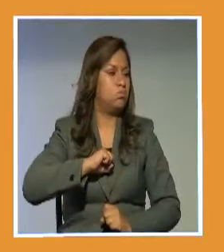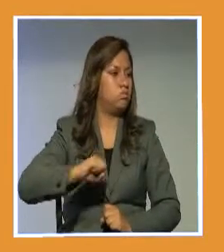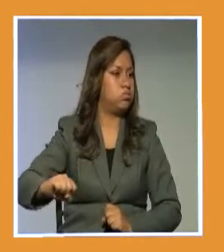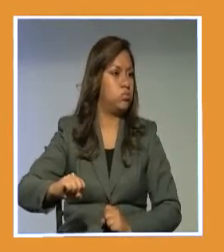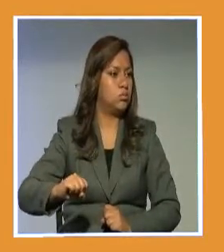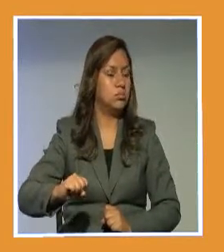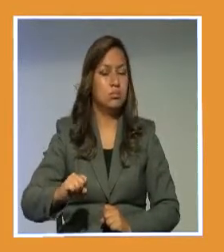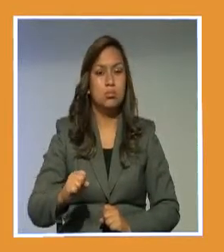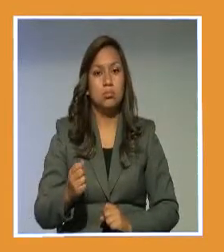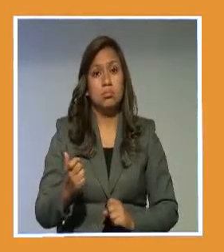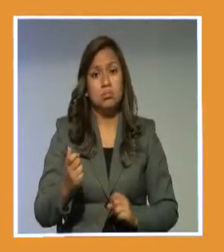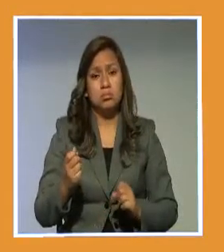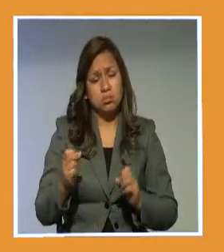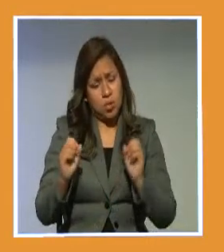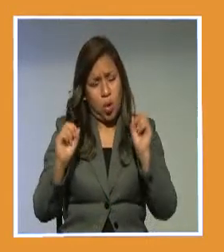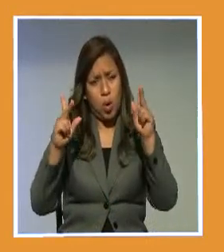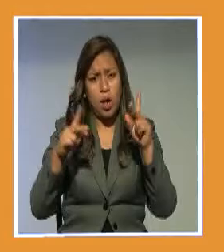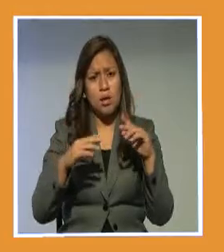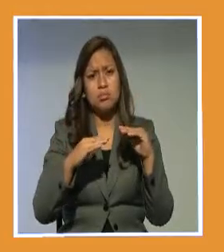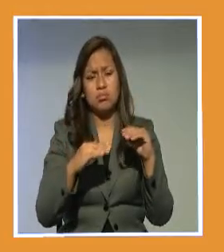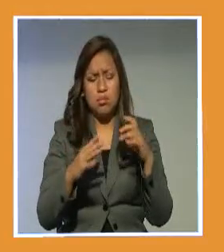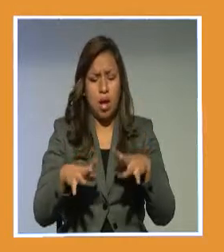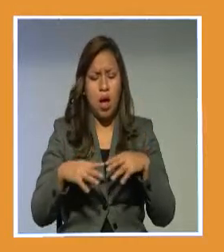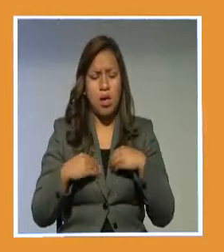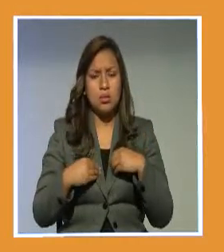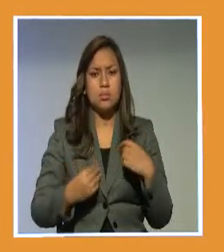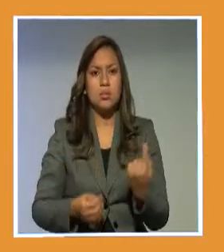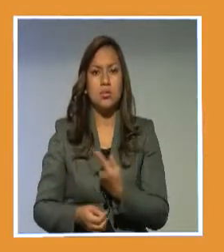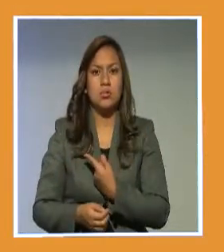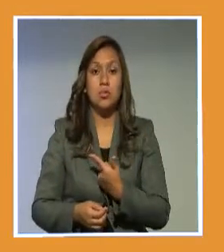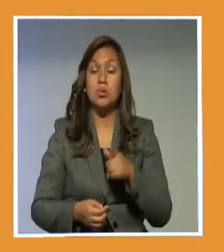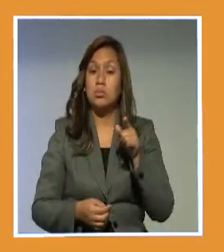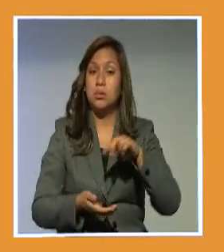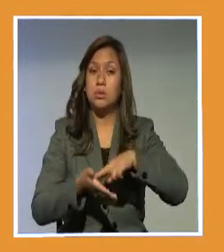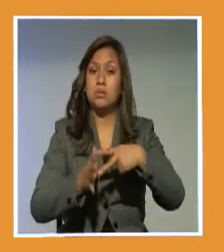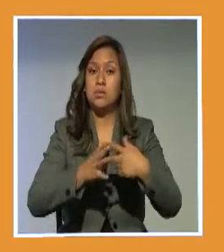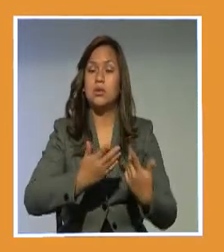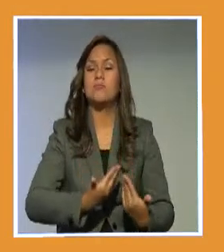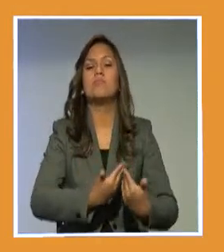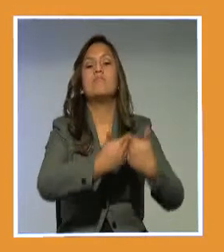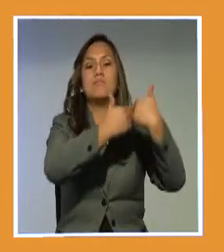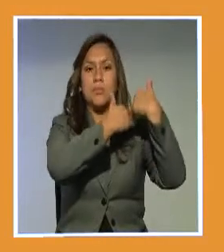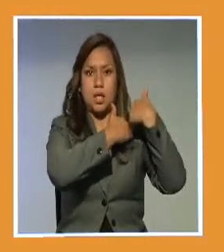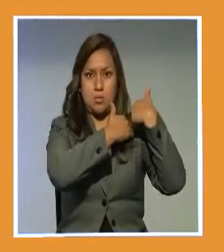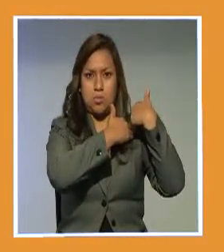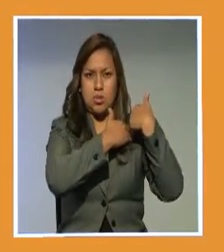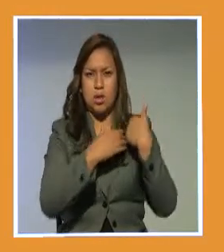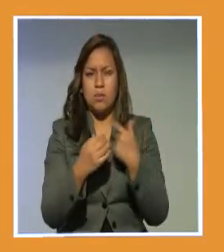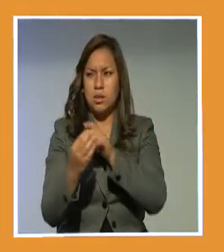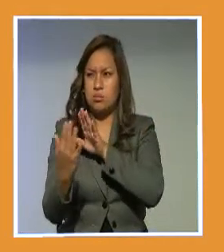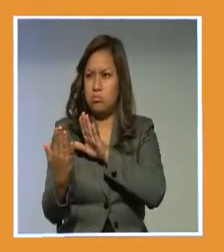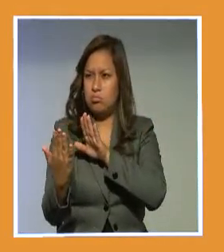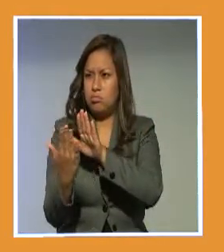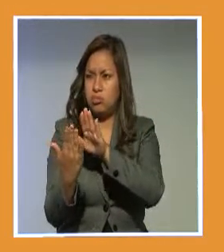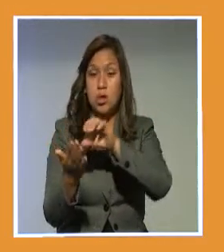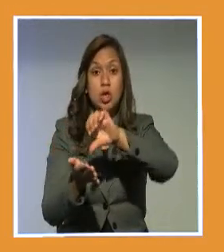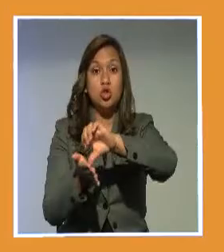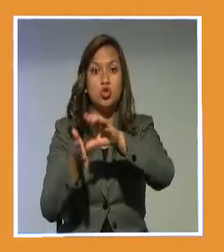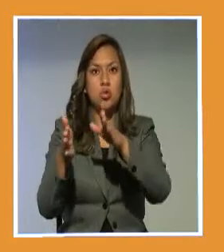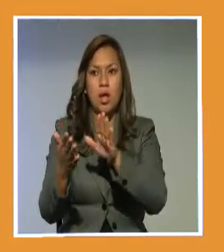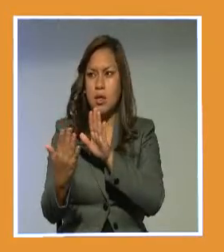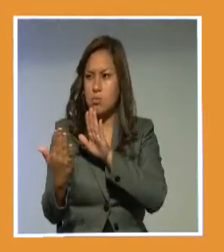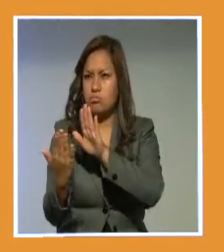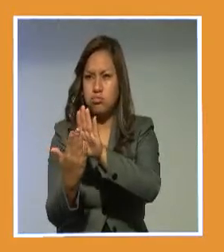democracia, además por una responsabilidad que se tiene sobre el hecho de decirle cara a cara, frente a frente a la ciudadanía, qué es lo que